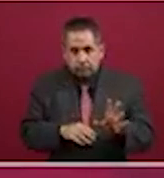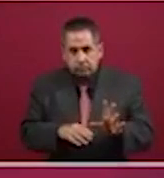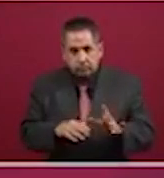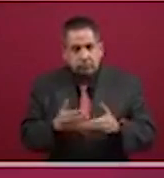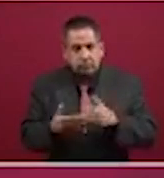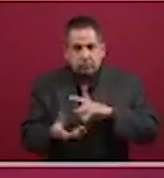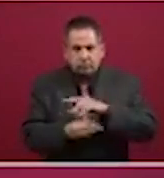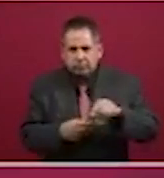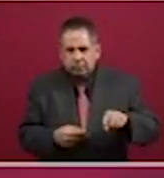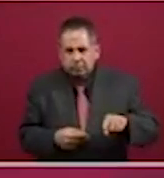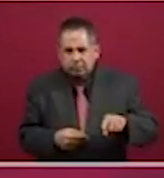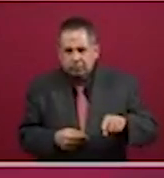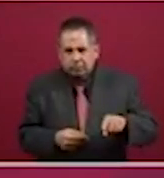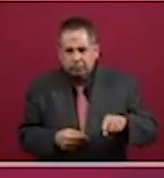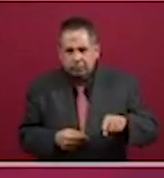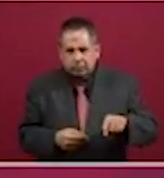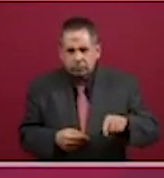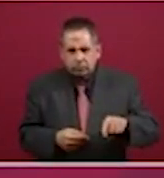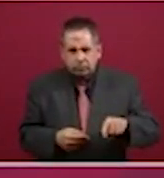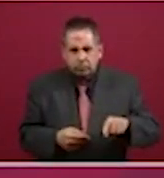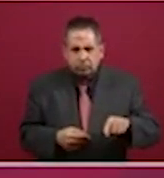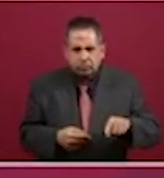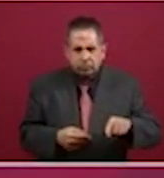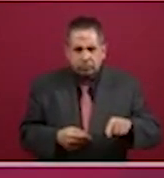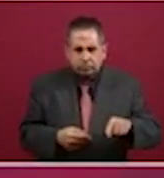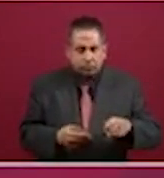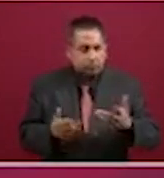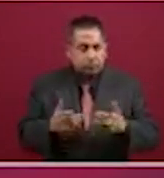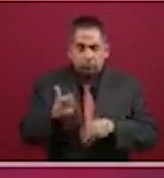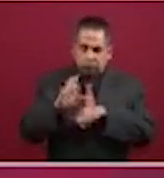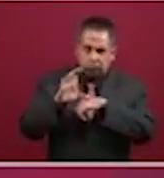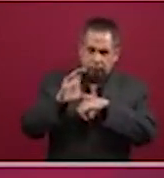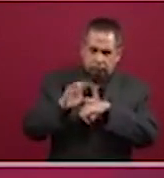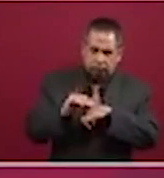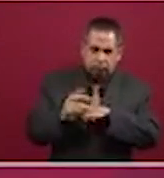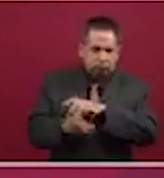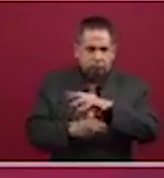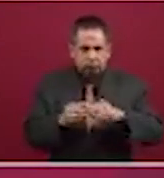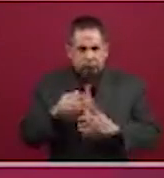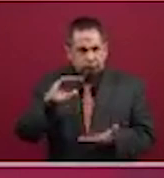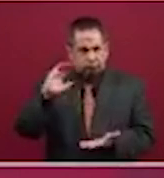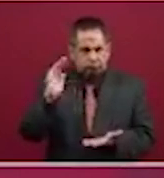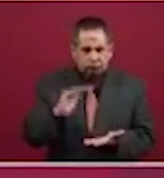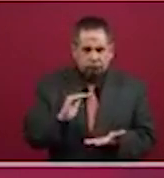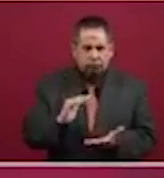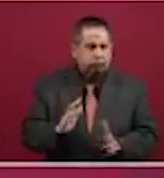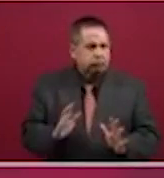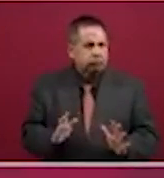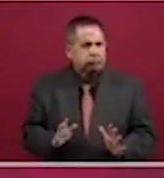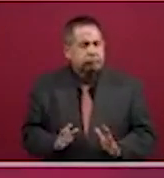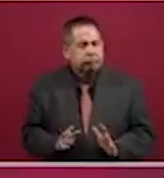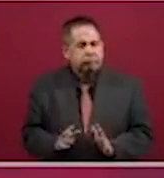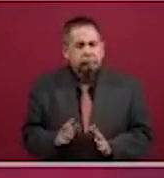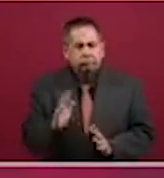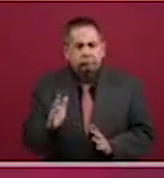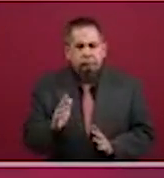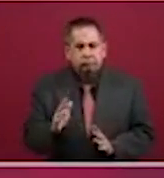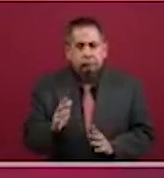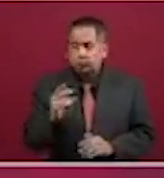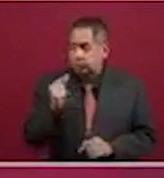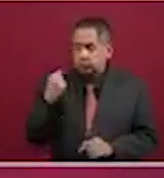evidente de estas y tendrá una reducción y evidentemente con el refinanciamiento ya esté no